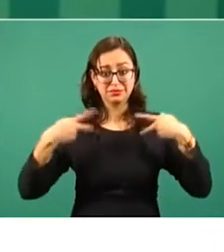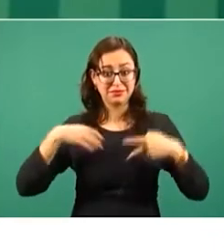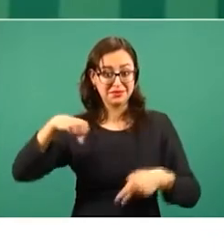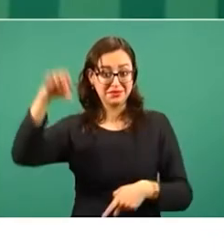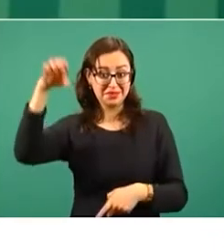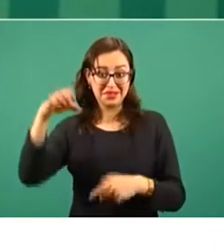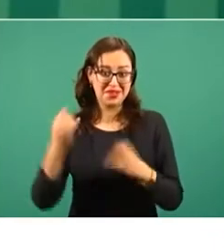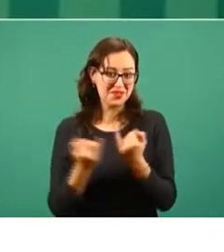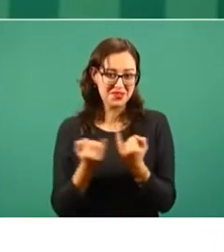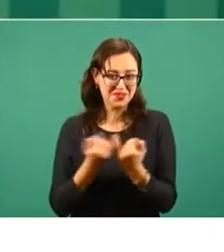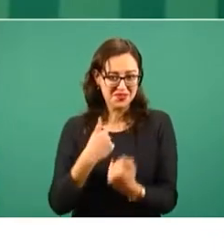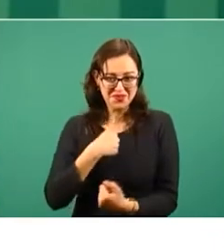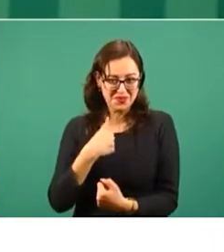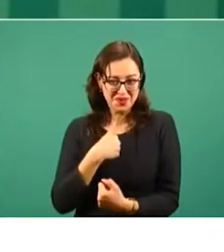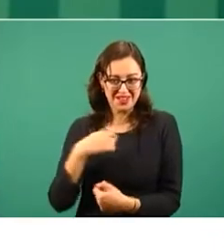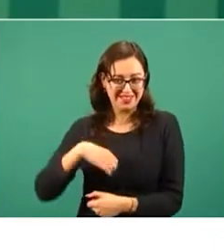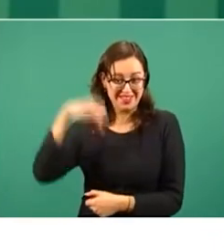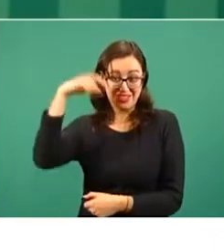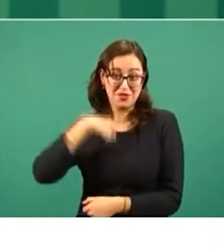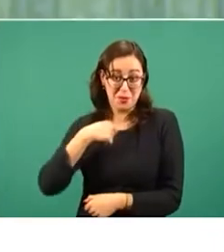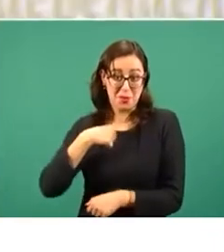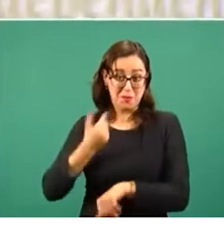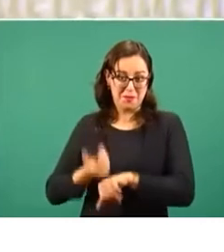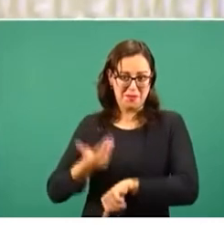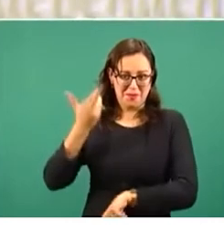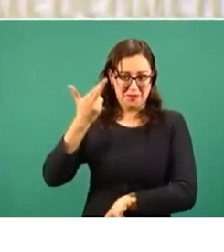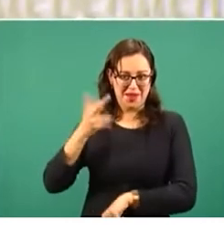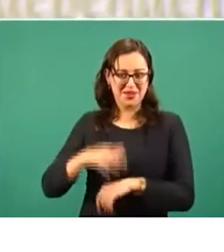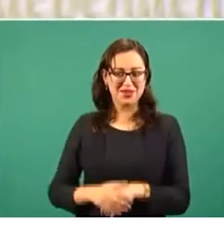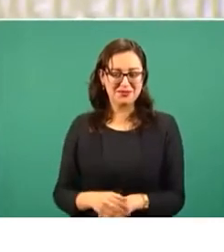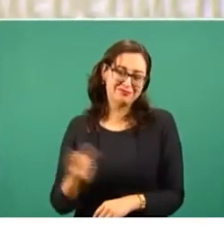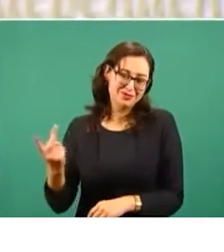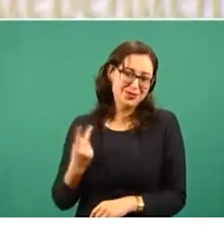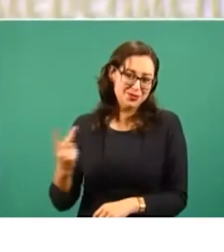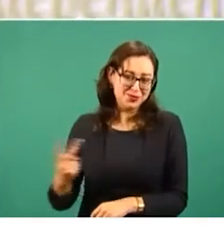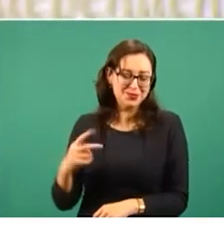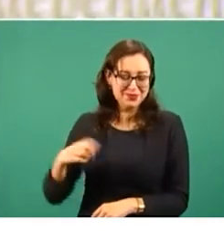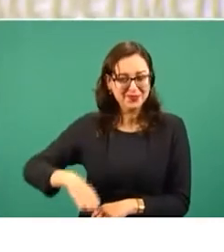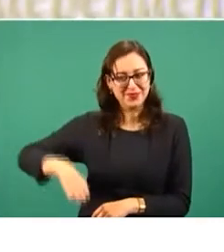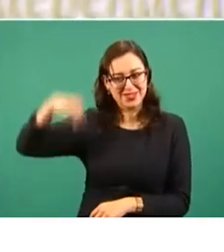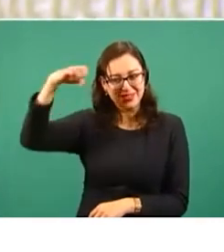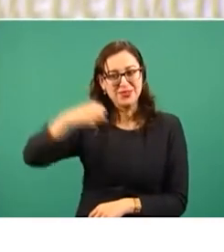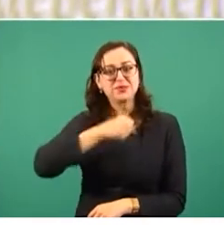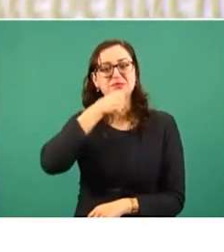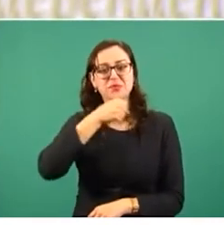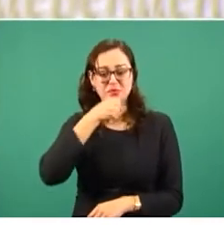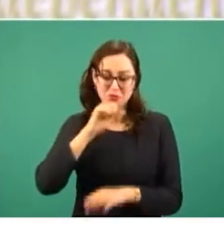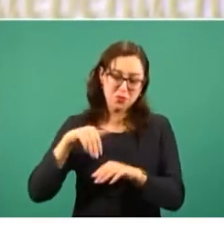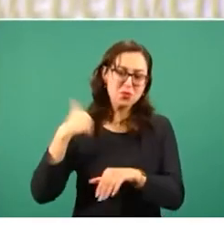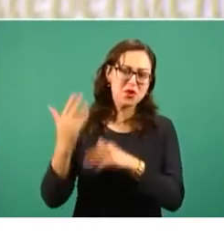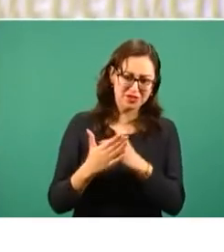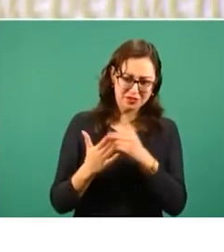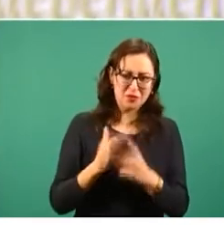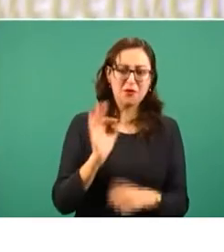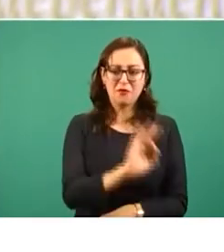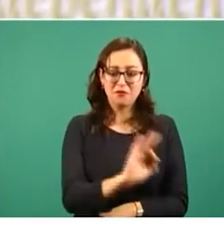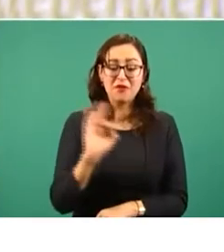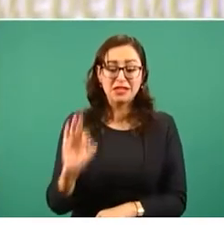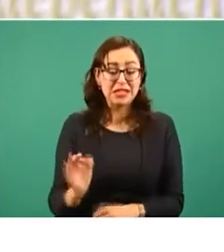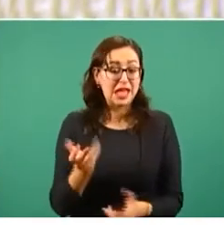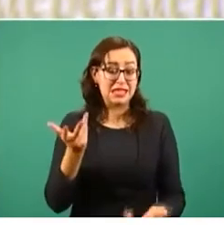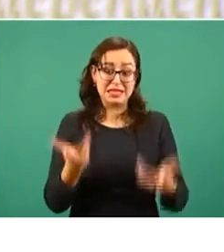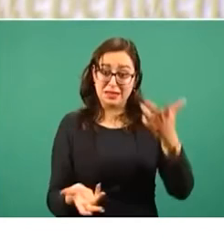Soy bastante mayor que él, pero bueno, también es adulto mayor y él tendrá en su momento, de acuerdo